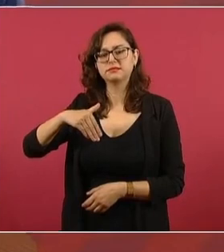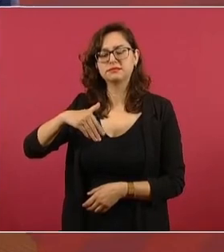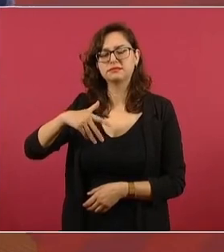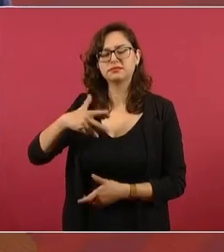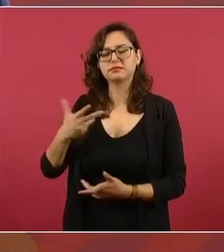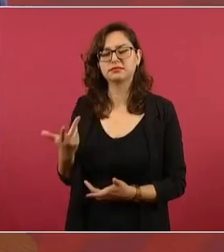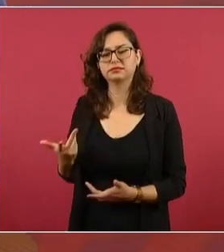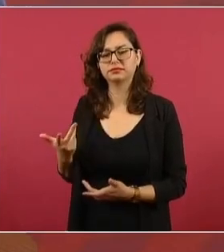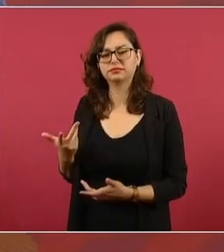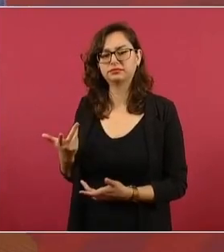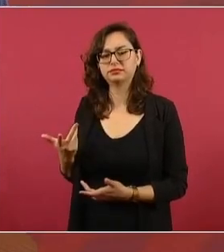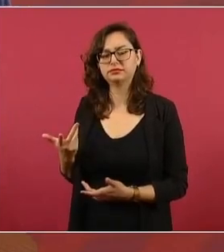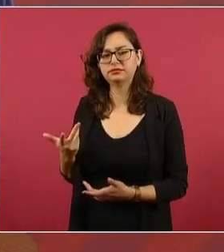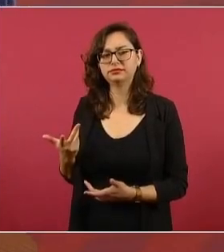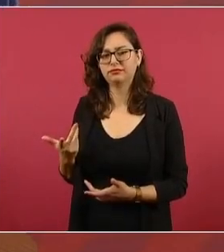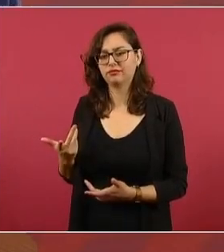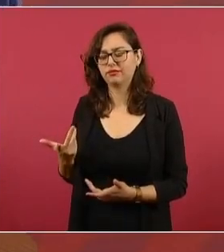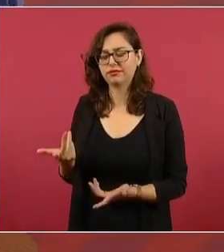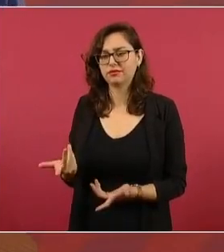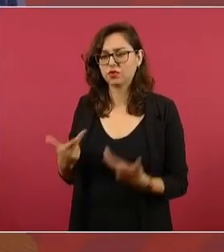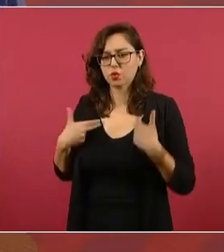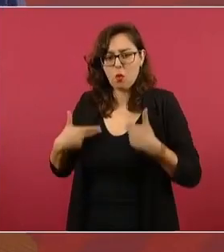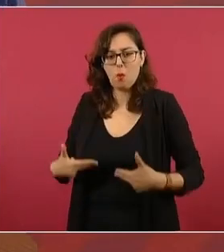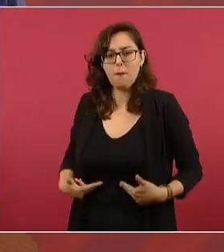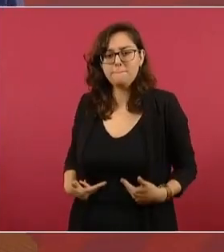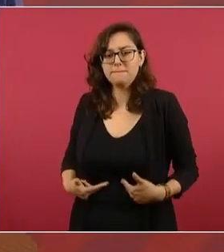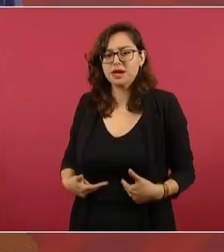lo que hace feliz